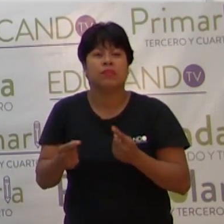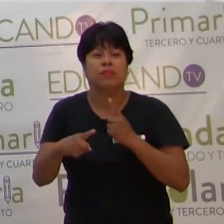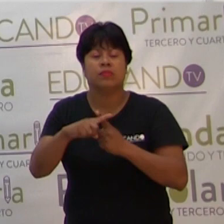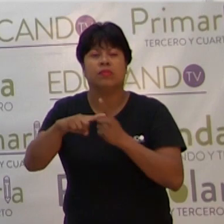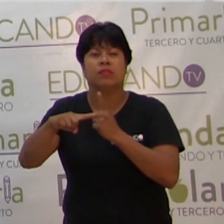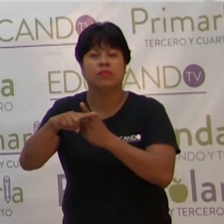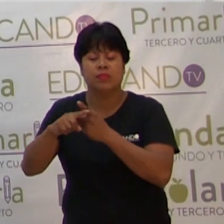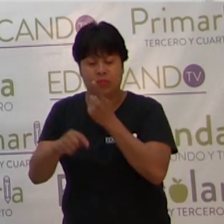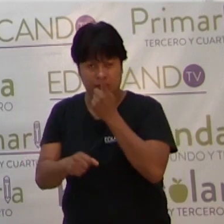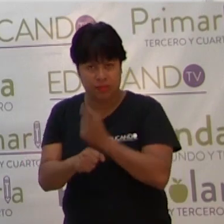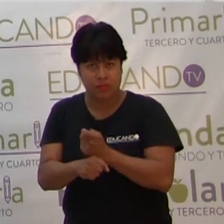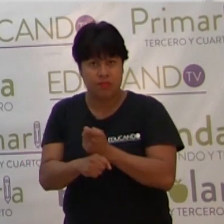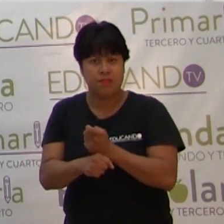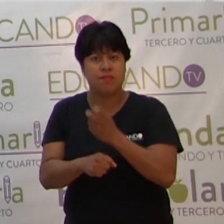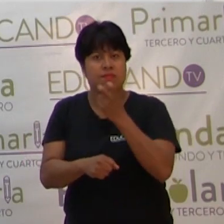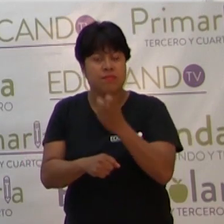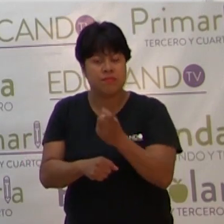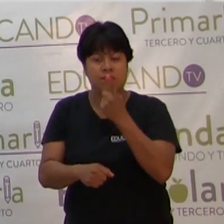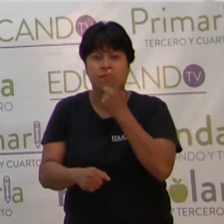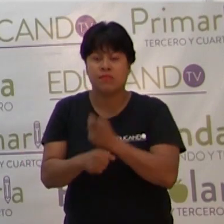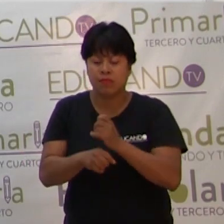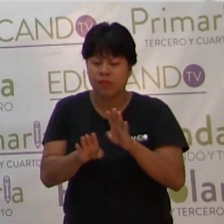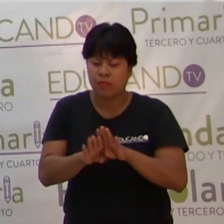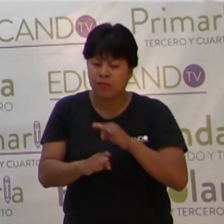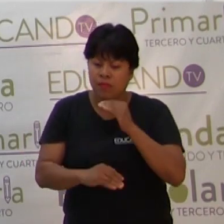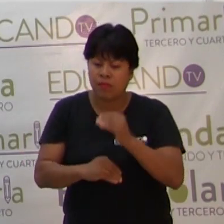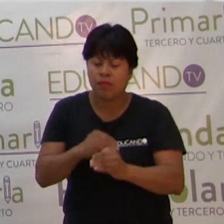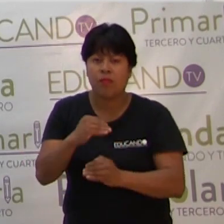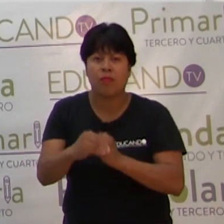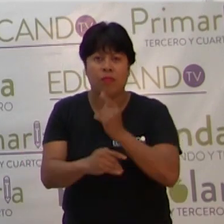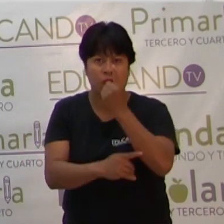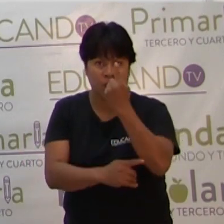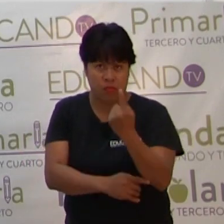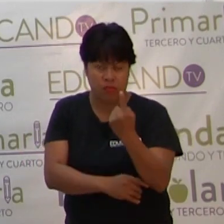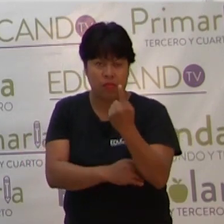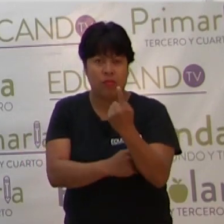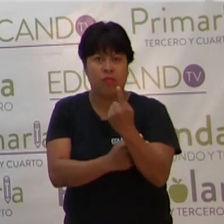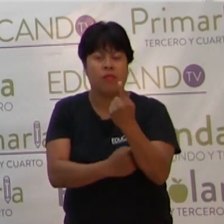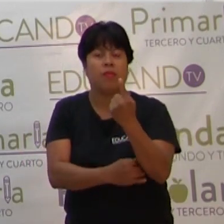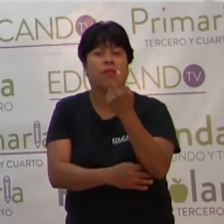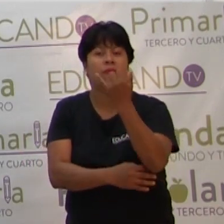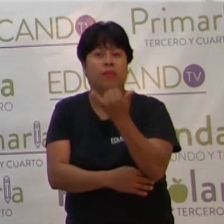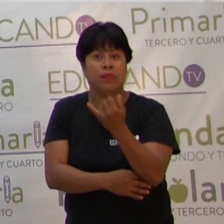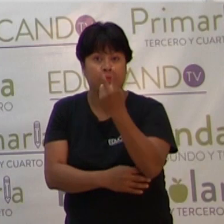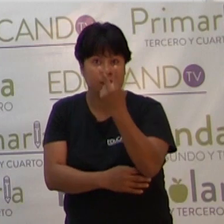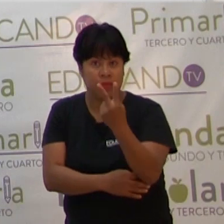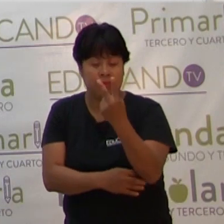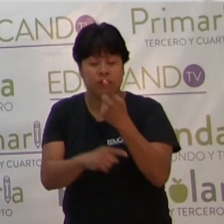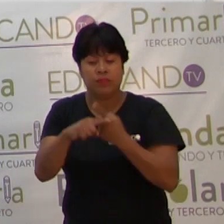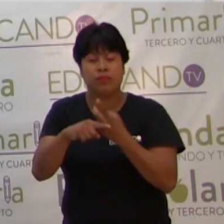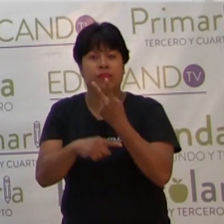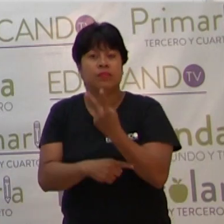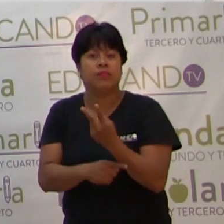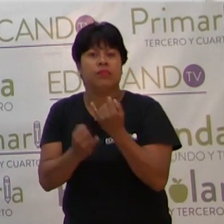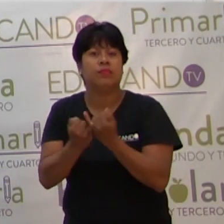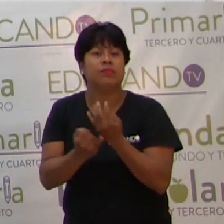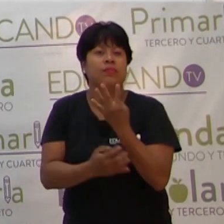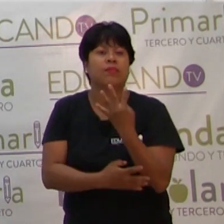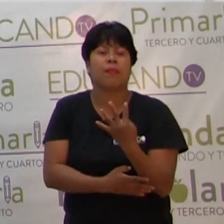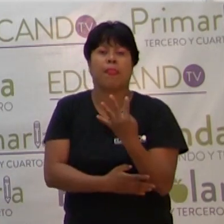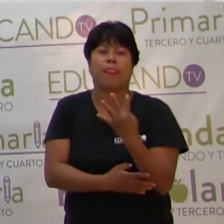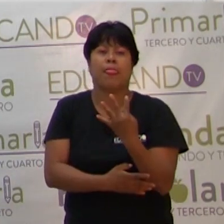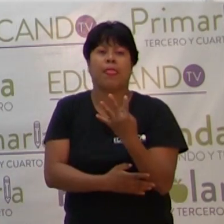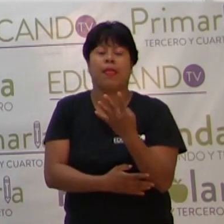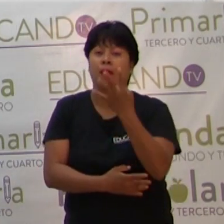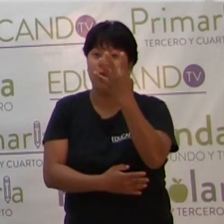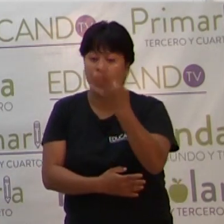primero. Esto fue como el primer paso 1, y 2 más 2 pues nos dan 4,